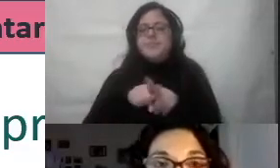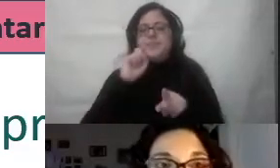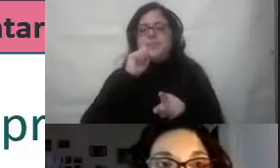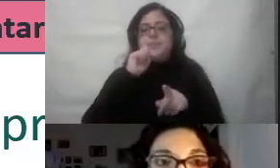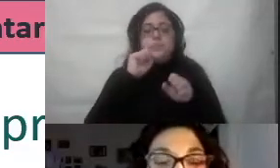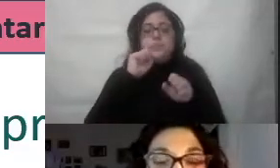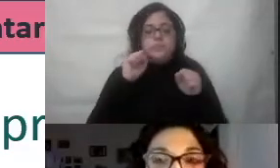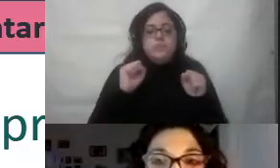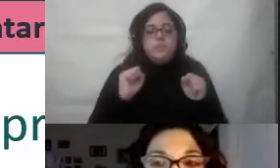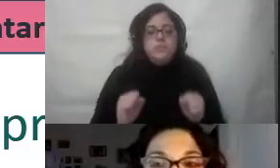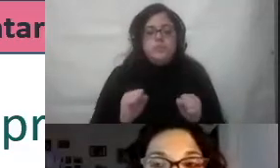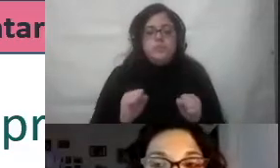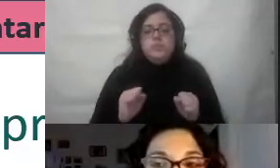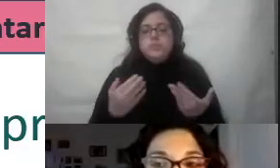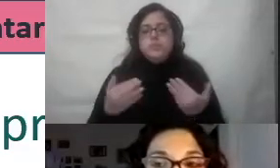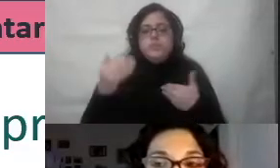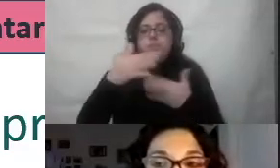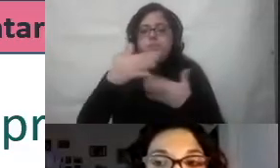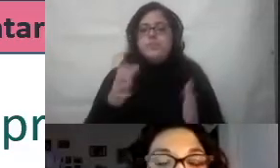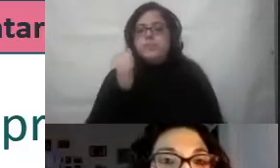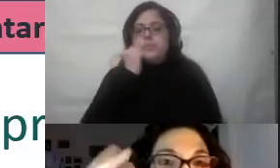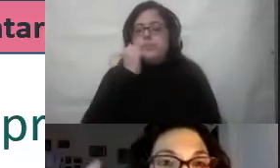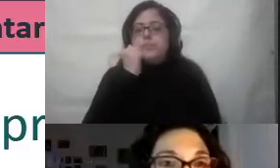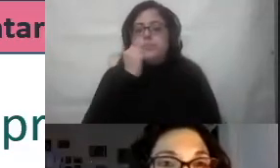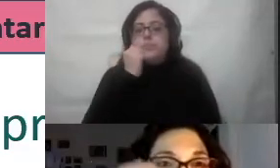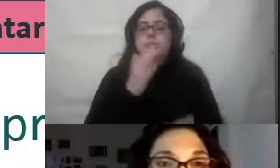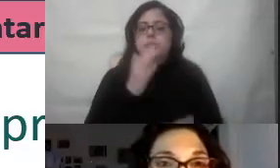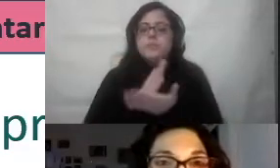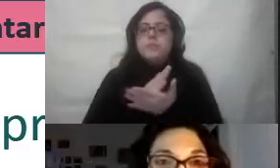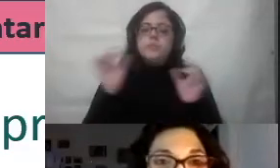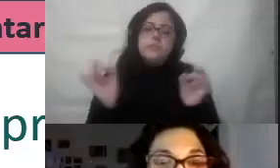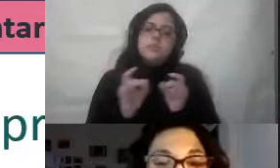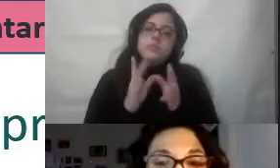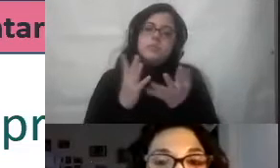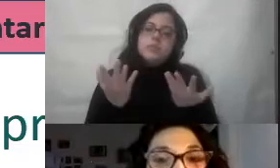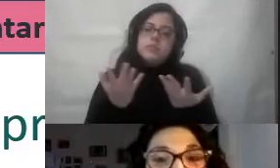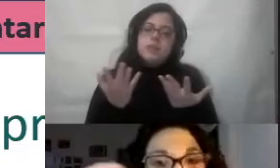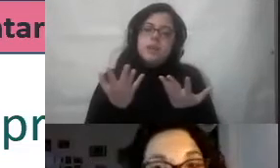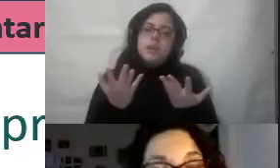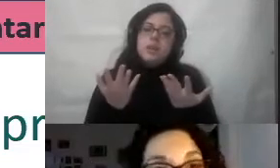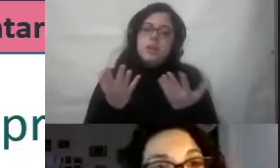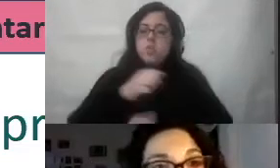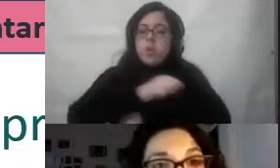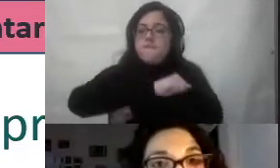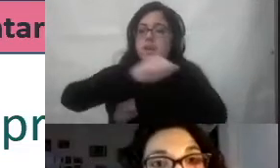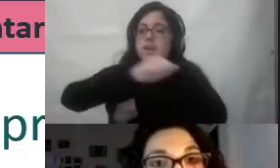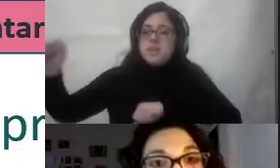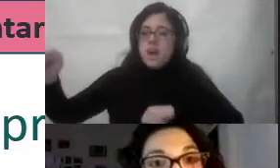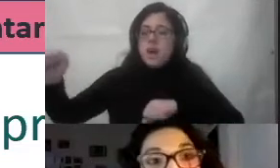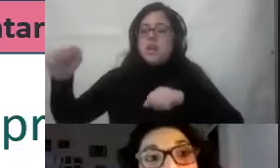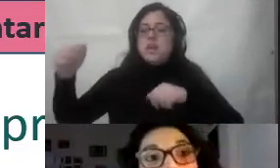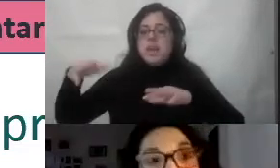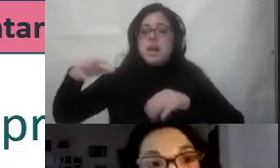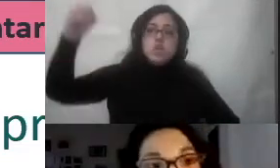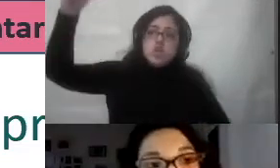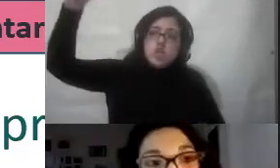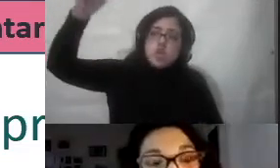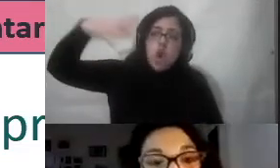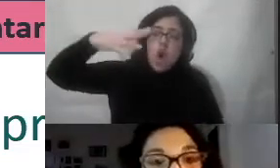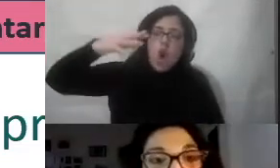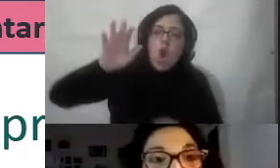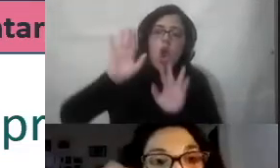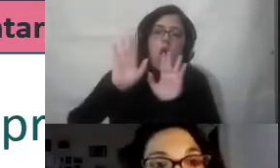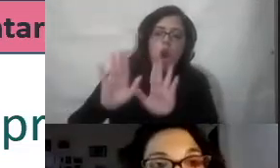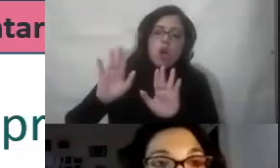colegio, en alguna parte, ¿verdad?, que ojalá en alguna ventana que le dé un poquito el sol, dejar esos materiales ahí y después